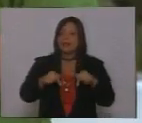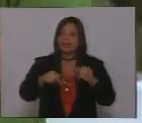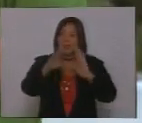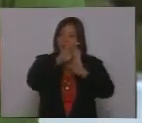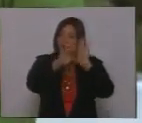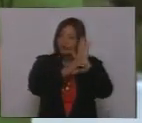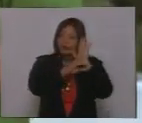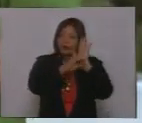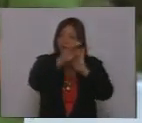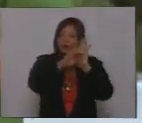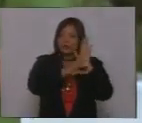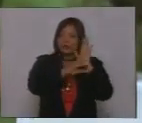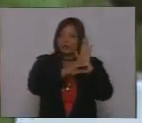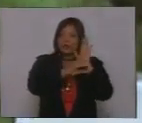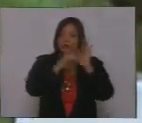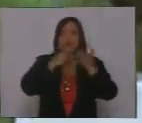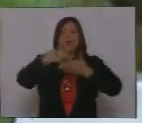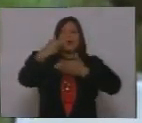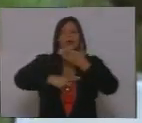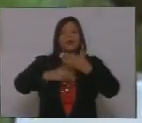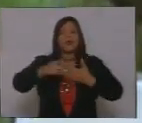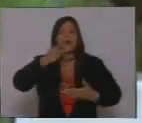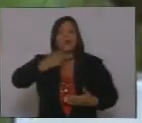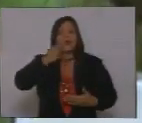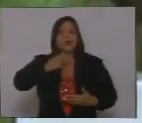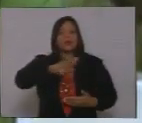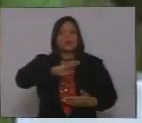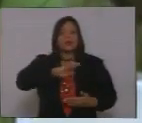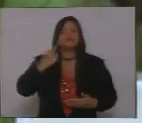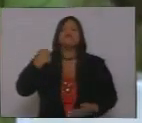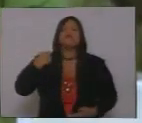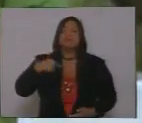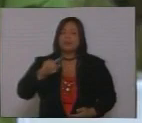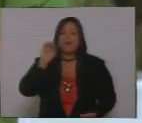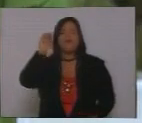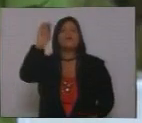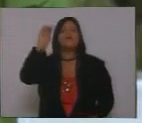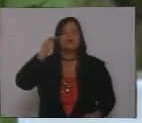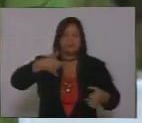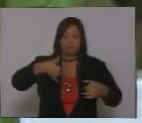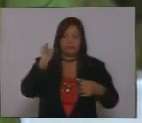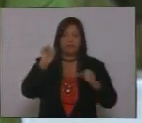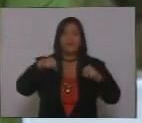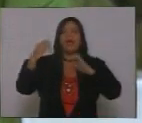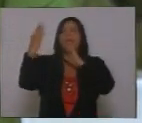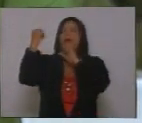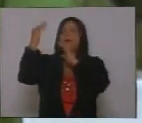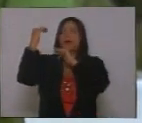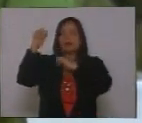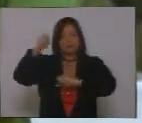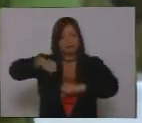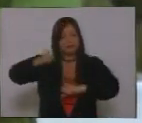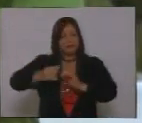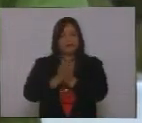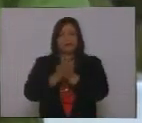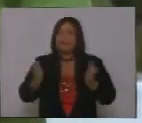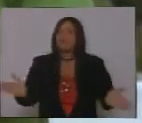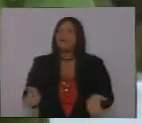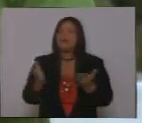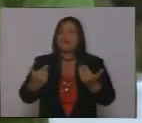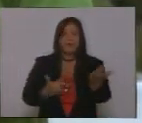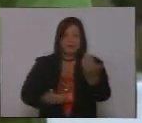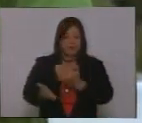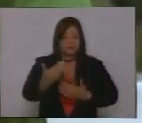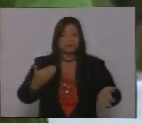Constitución, en nuestro proyecto político, tienen futuro y tienen esperanza. Vamos a construir,